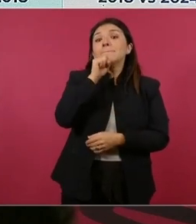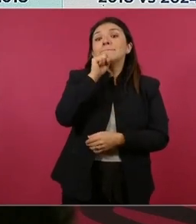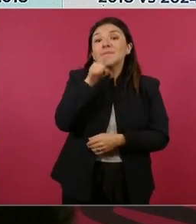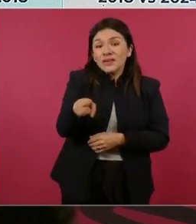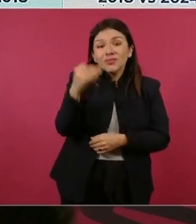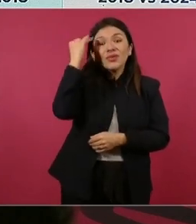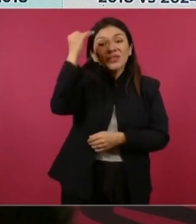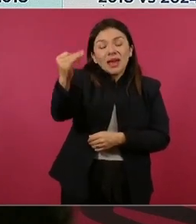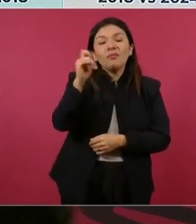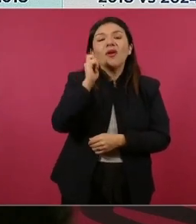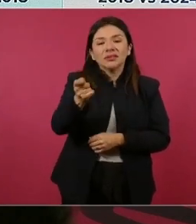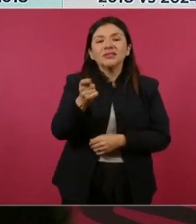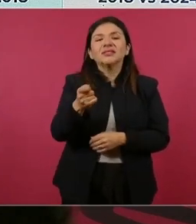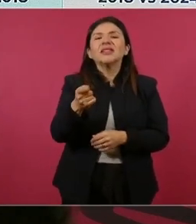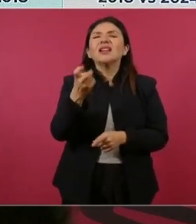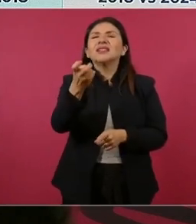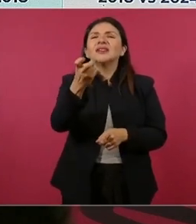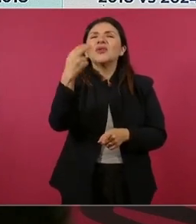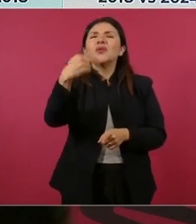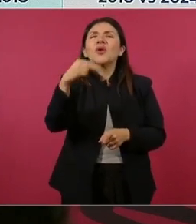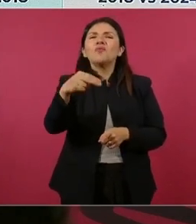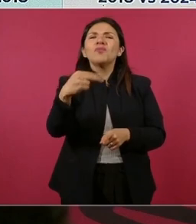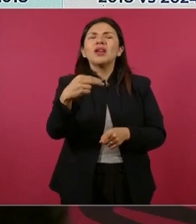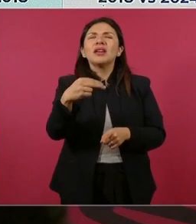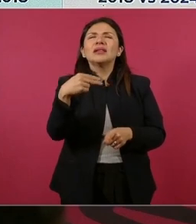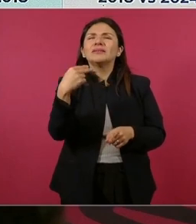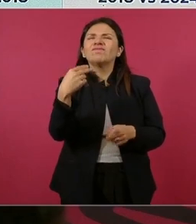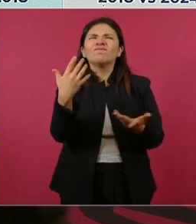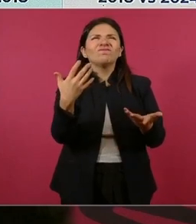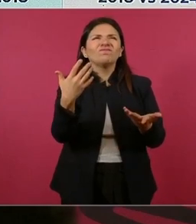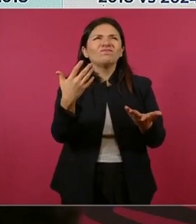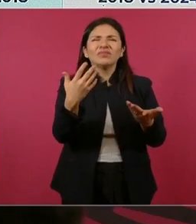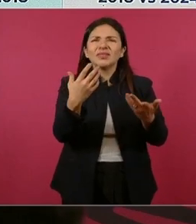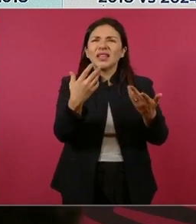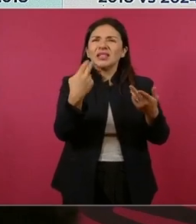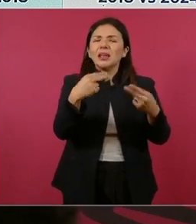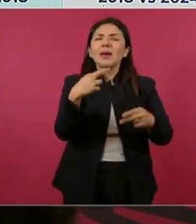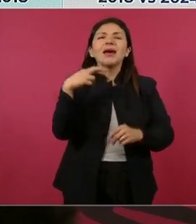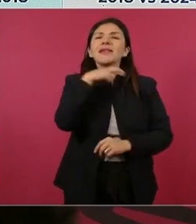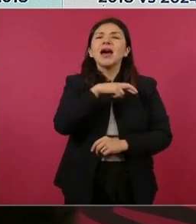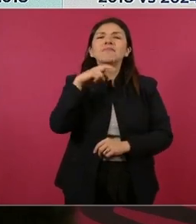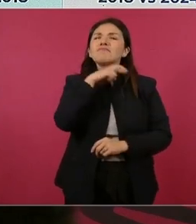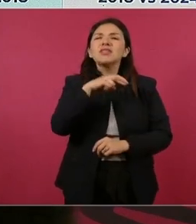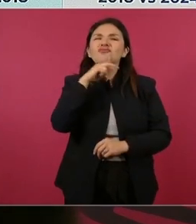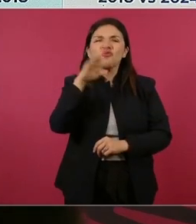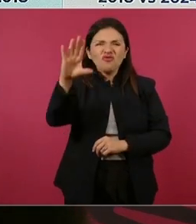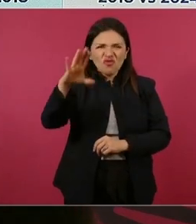de la operación aquella rápida, rápido y furioso.